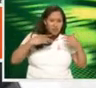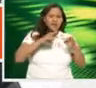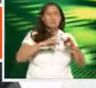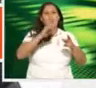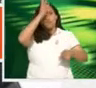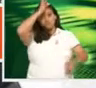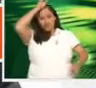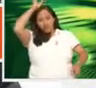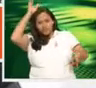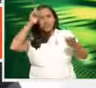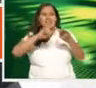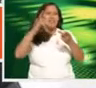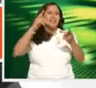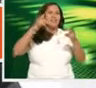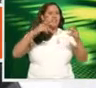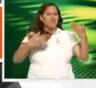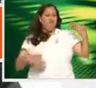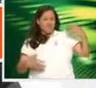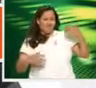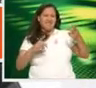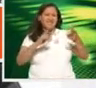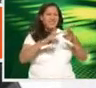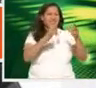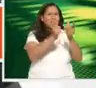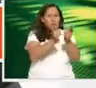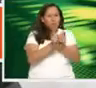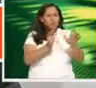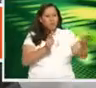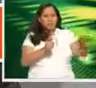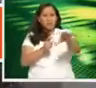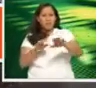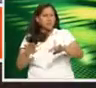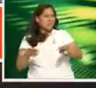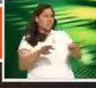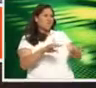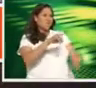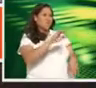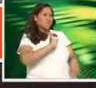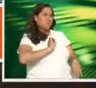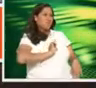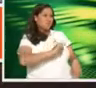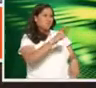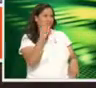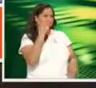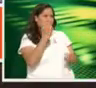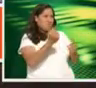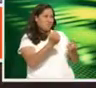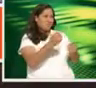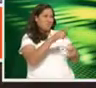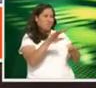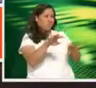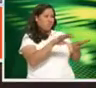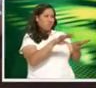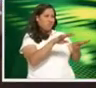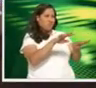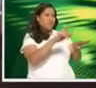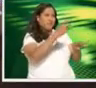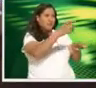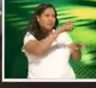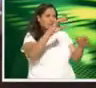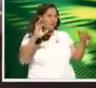punks, metaleros, pequeños grupos que eran muy ruidosos, digamos, ¿no? Entonces, por eso se asociaba inmediatamente con los